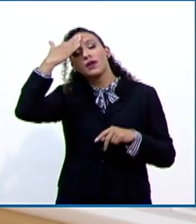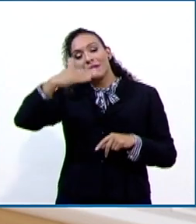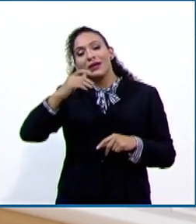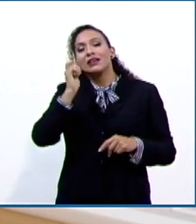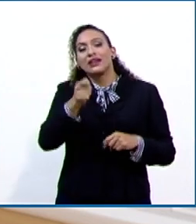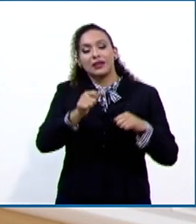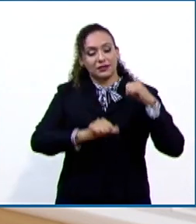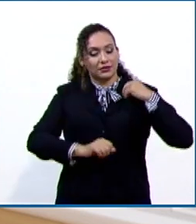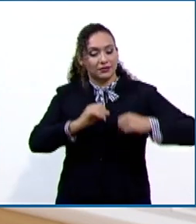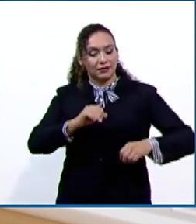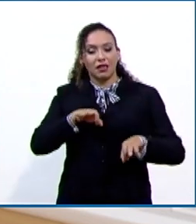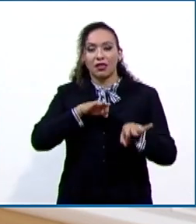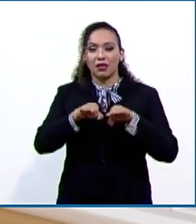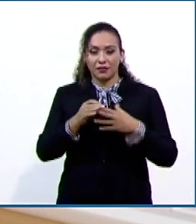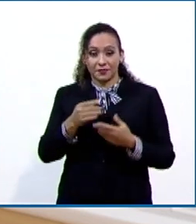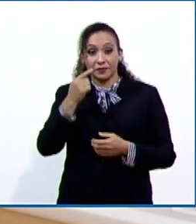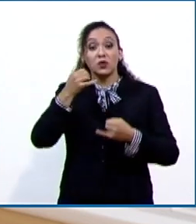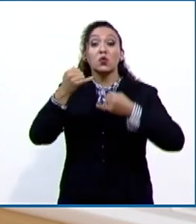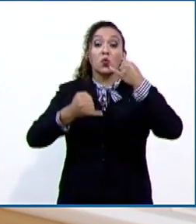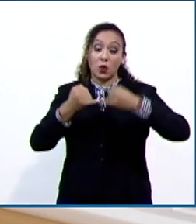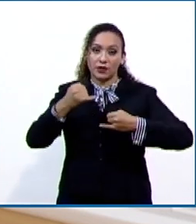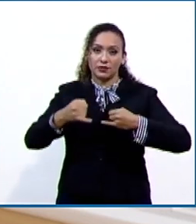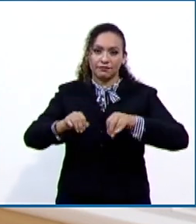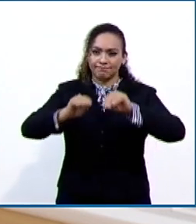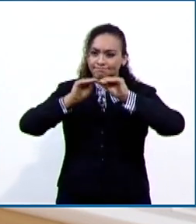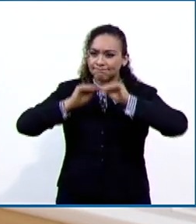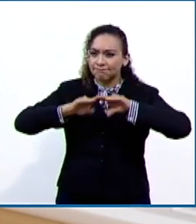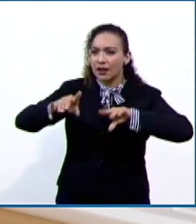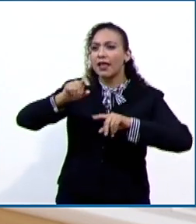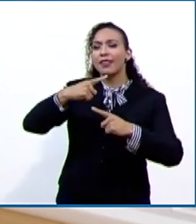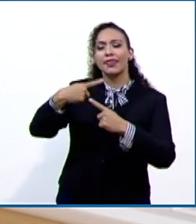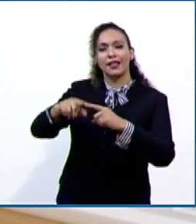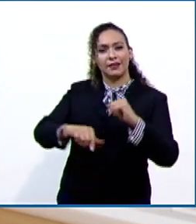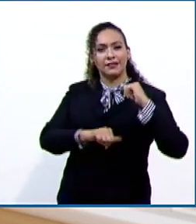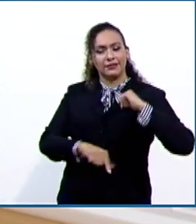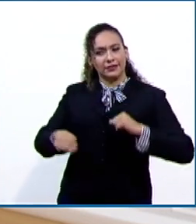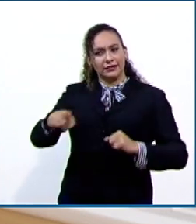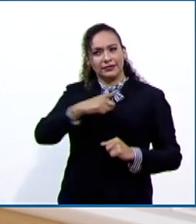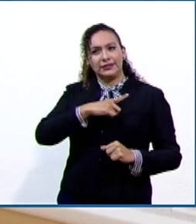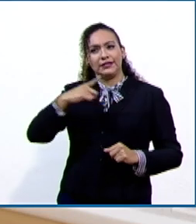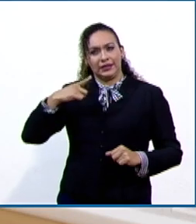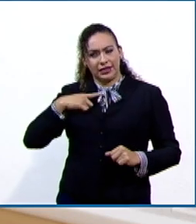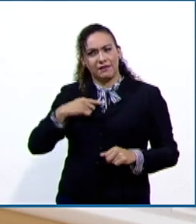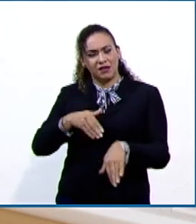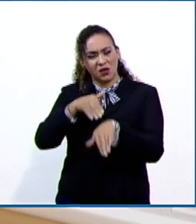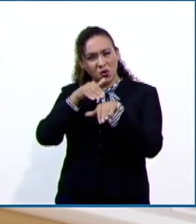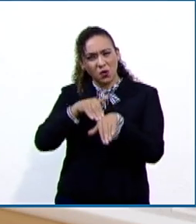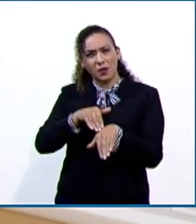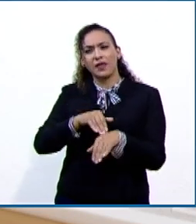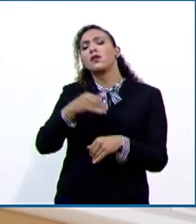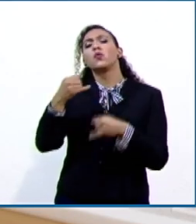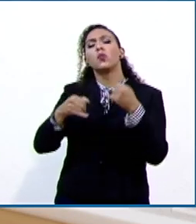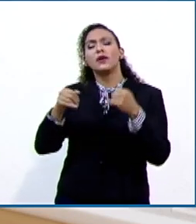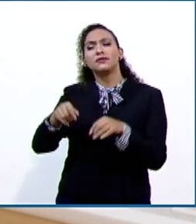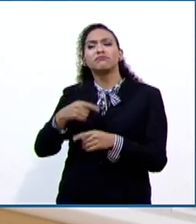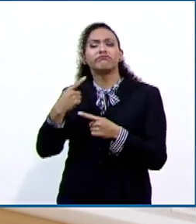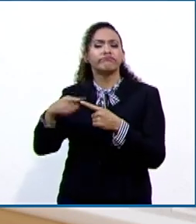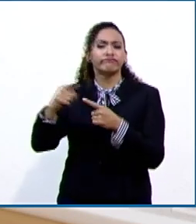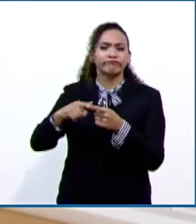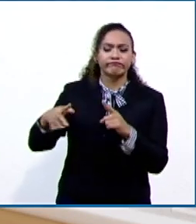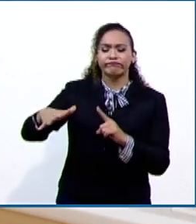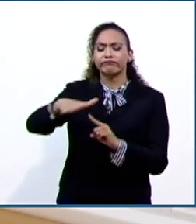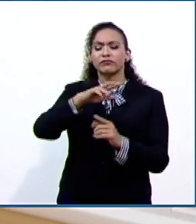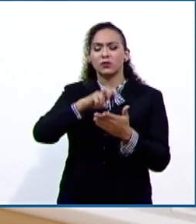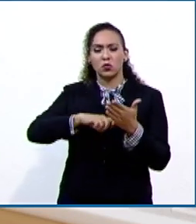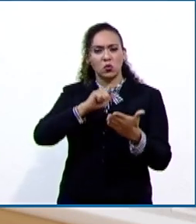Poder Judicial, juezas y jueces llamaron a las autoridades a acatar las resoluciones emitidas por juzgadores federales en torno